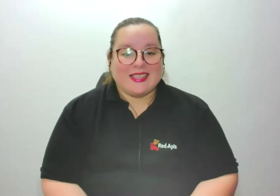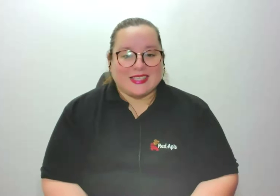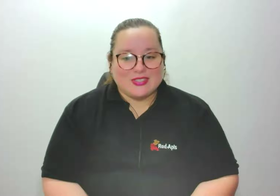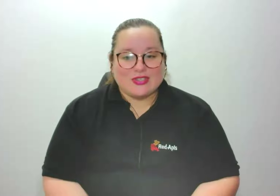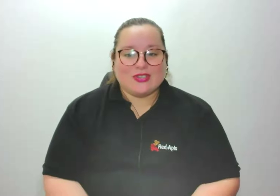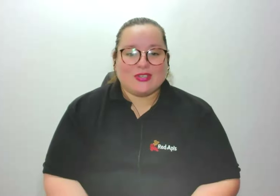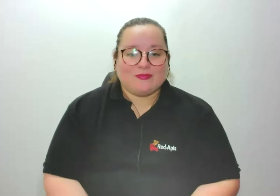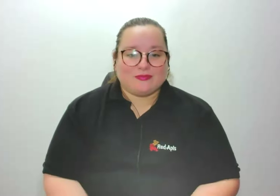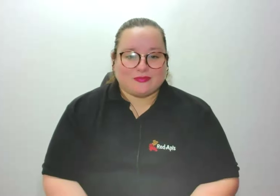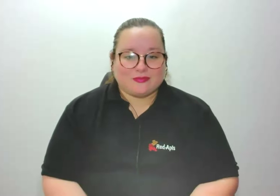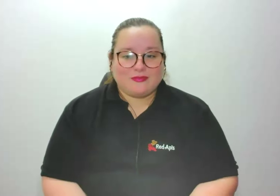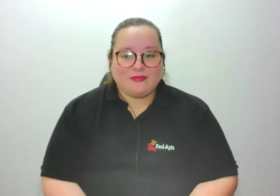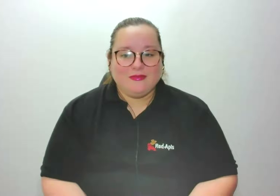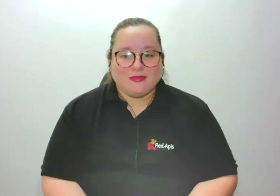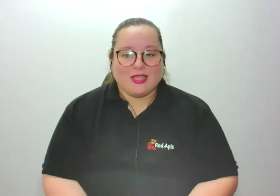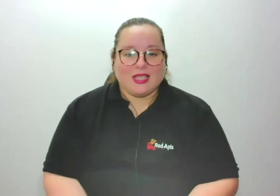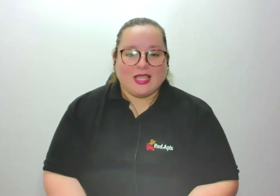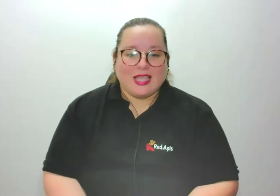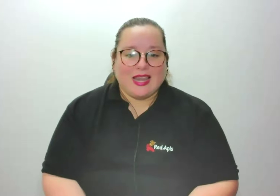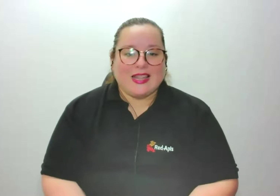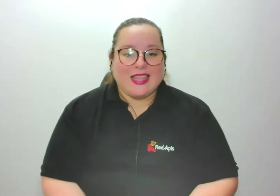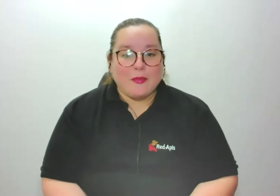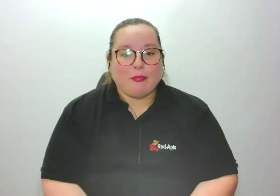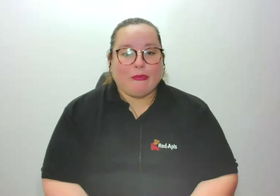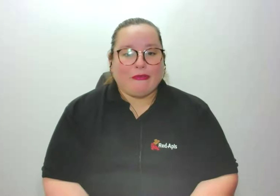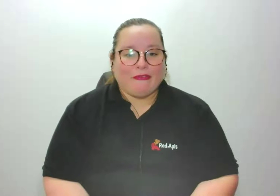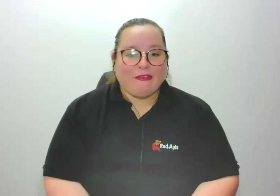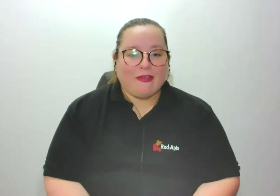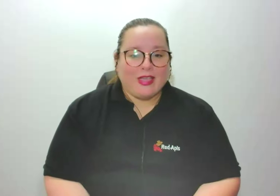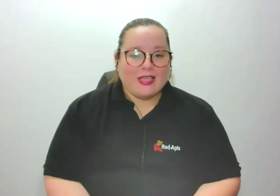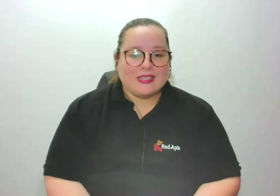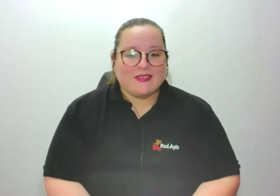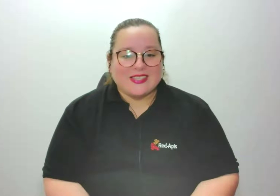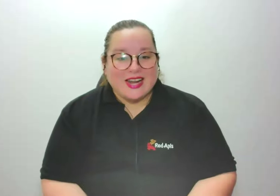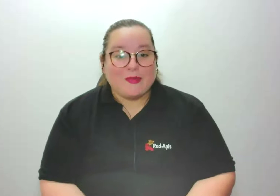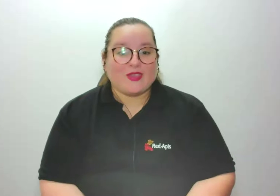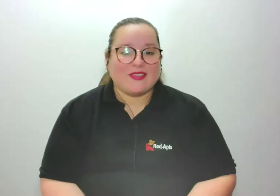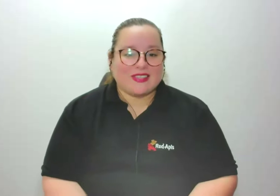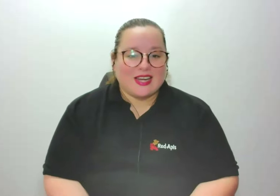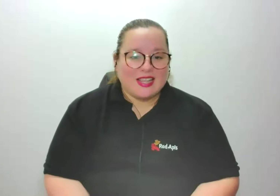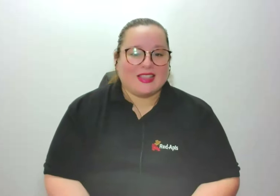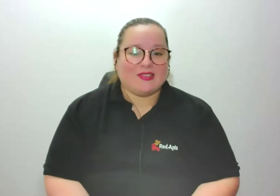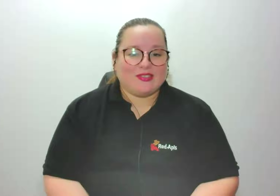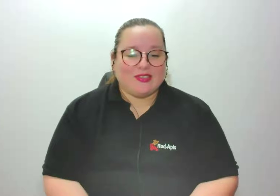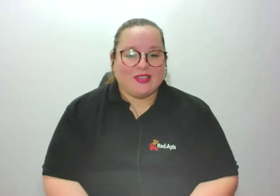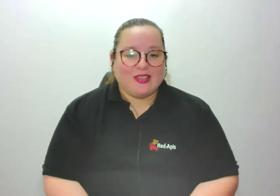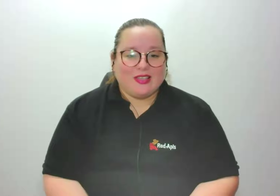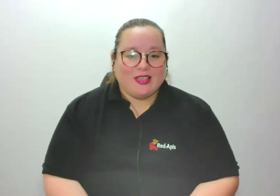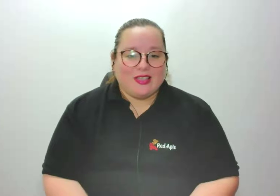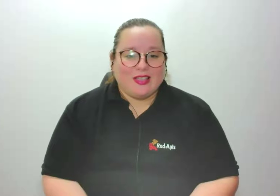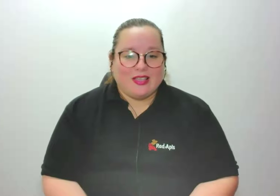la caracterización, en el tiempo, si debe ser rápido, si debe ser lento.